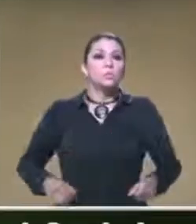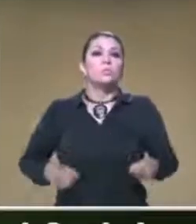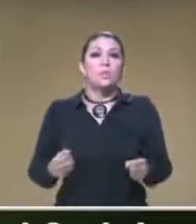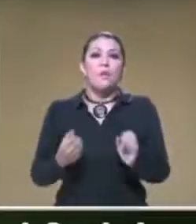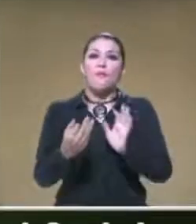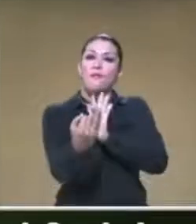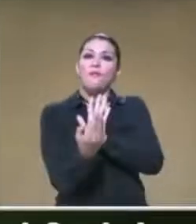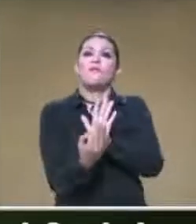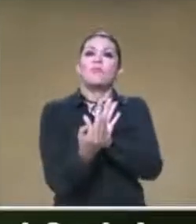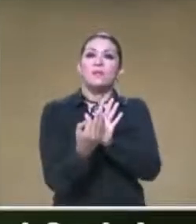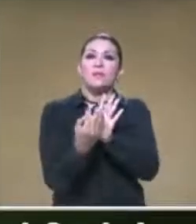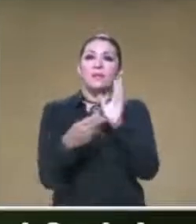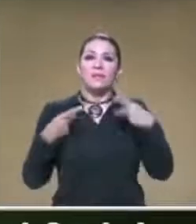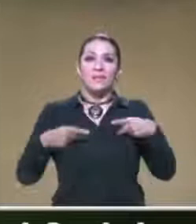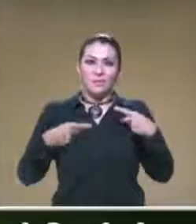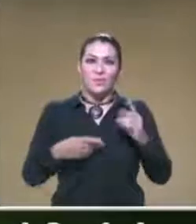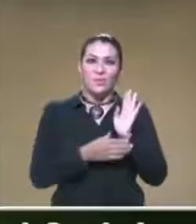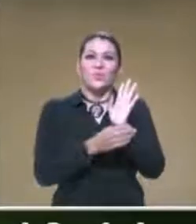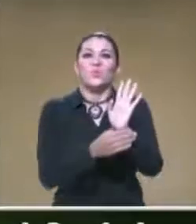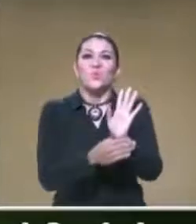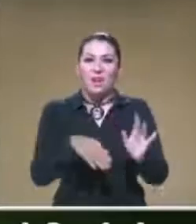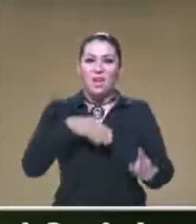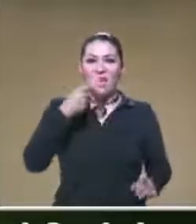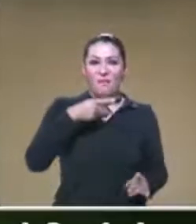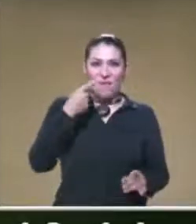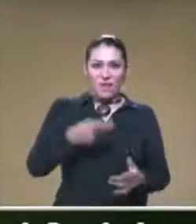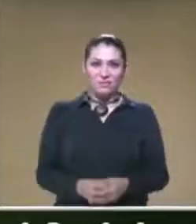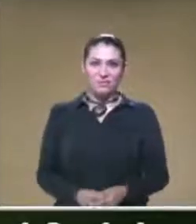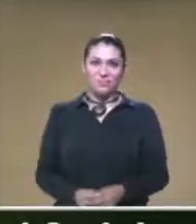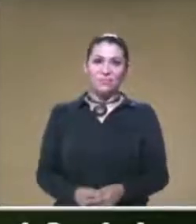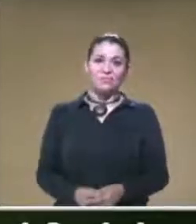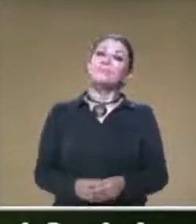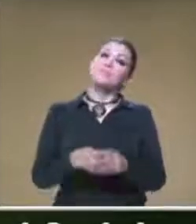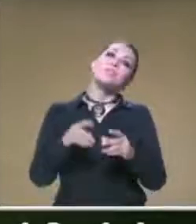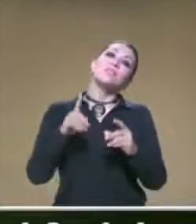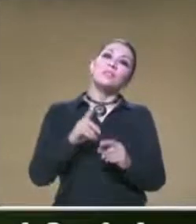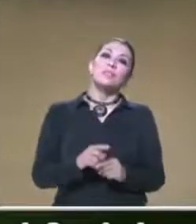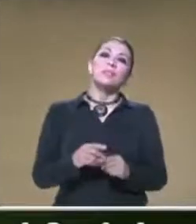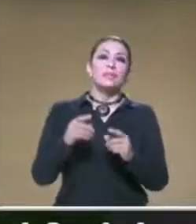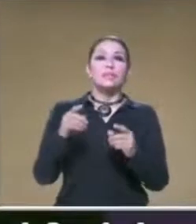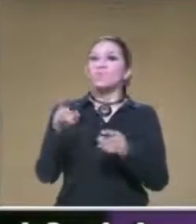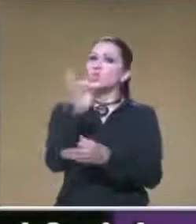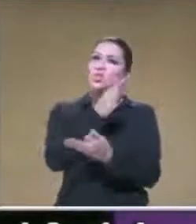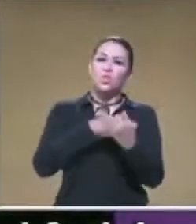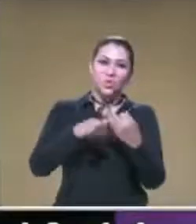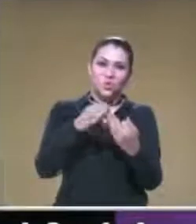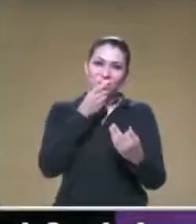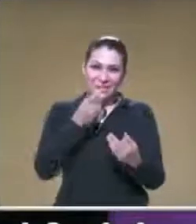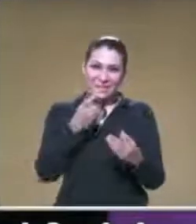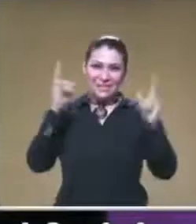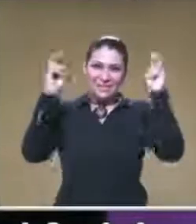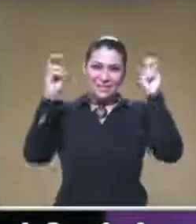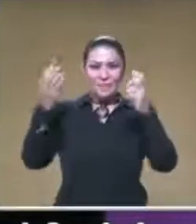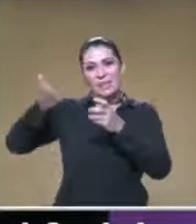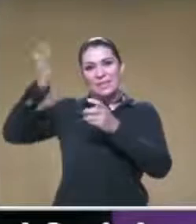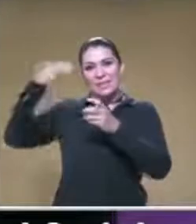forma, estamos recapitulando lo más importante que se vio durante la semana pasada en Aprende en Casa. Te invito a que vayamos a un corte y en